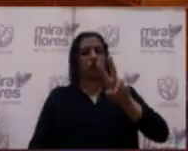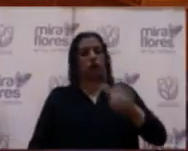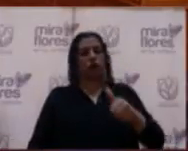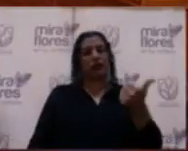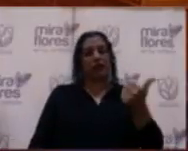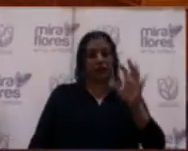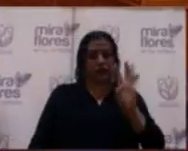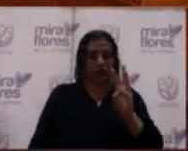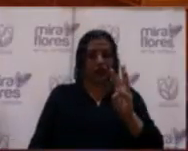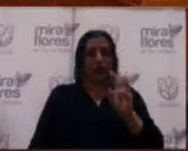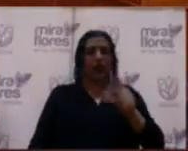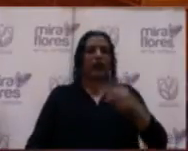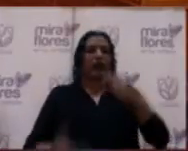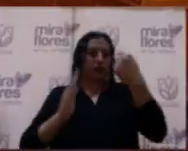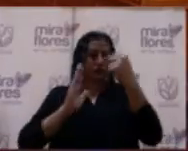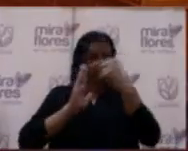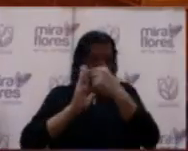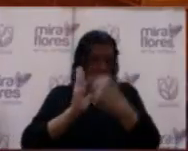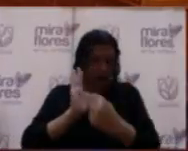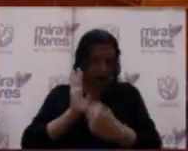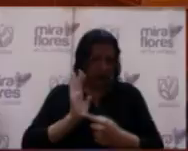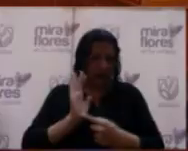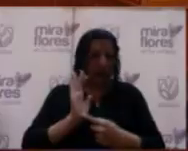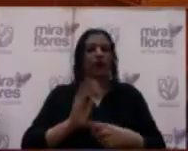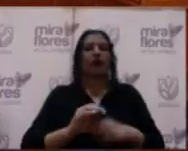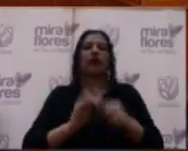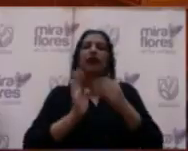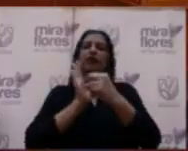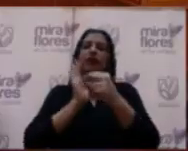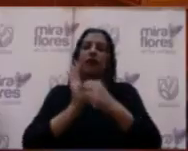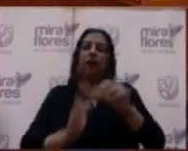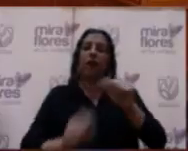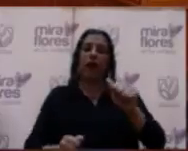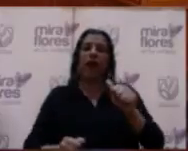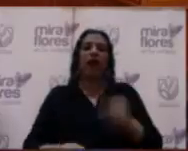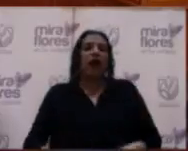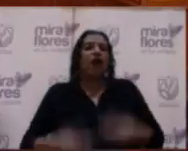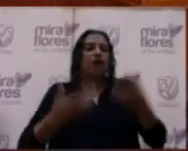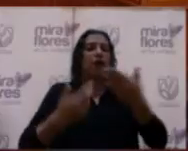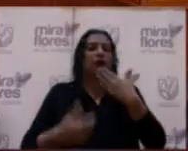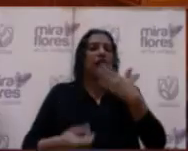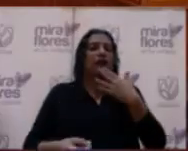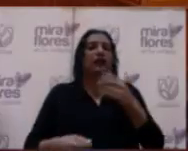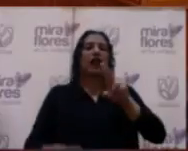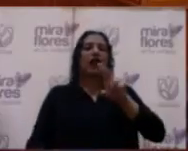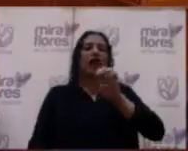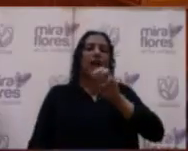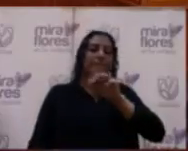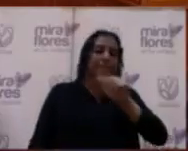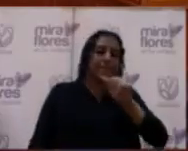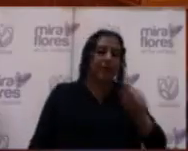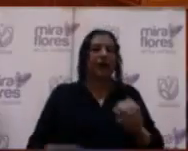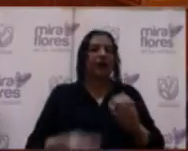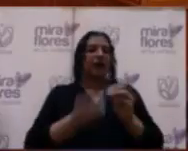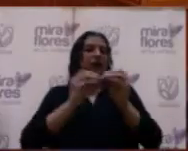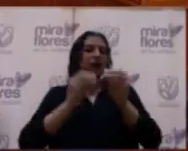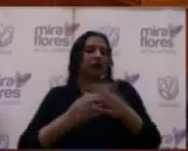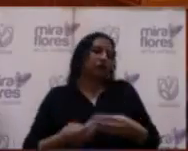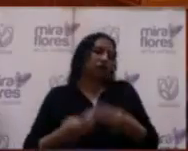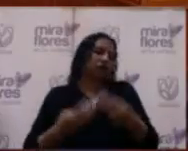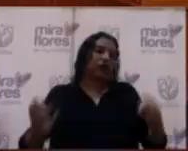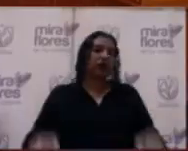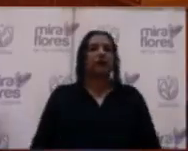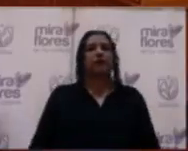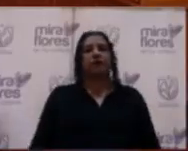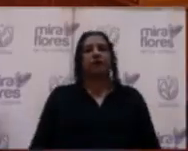109-2016. Y el detalle que obra en el apéndice A a favor de la Asociación Remar Rehabilitación de Marginados.